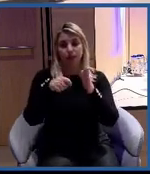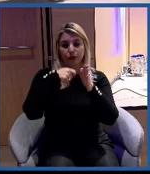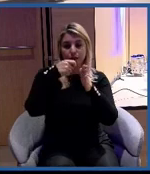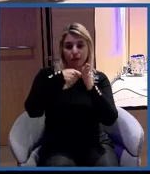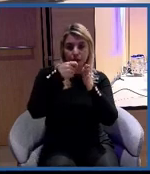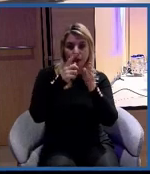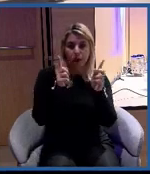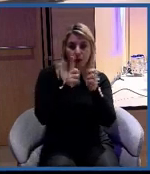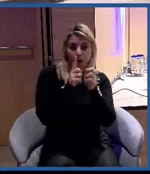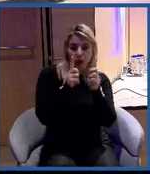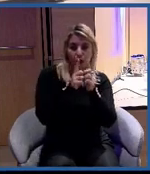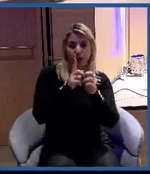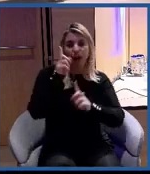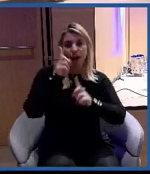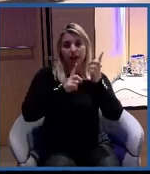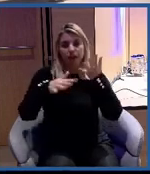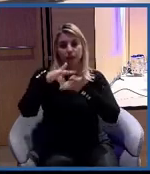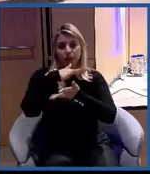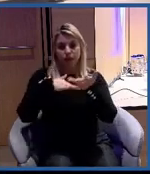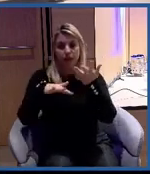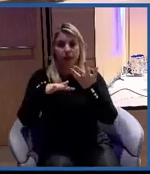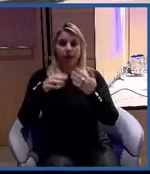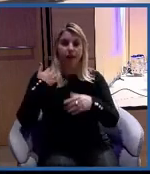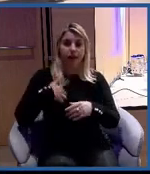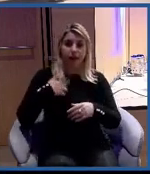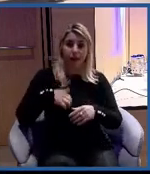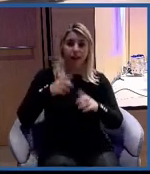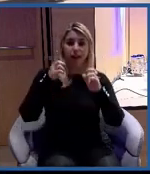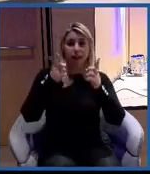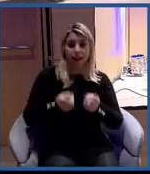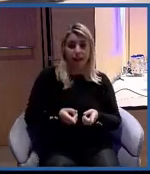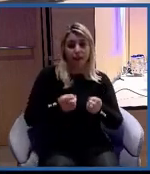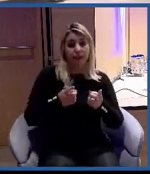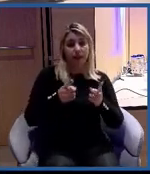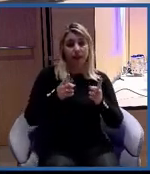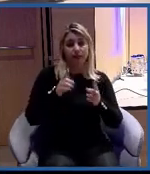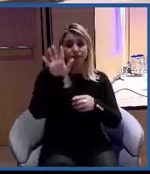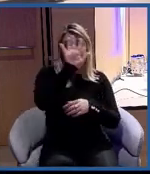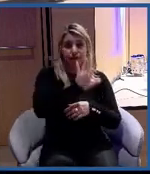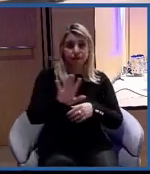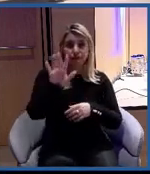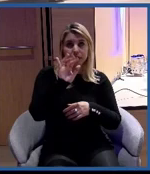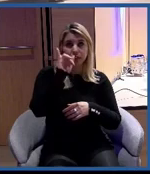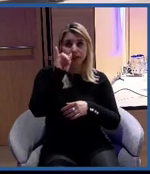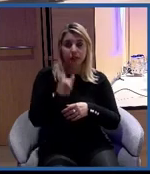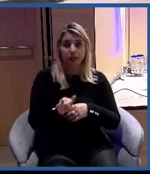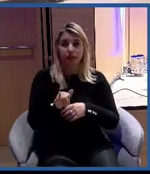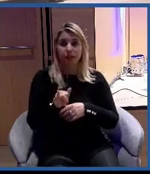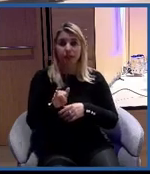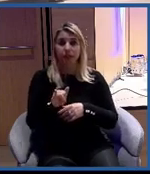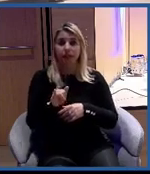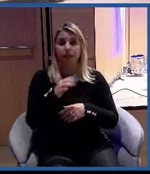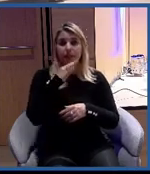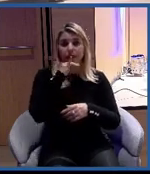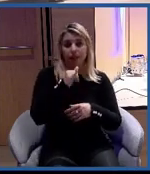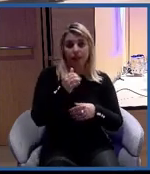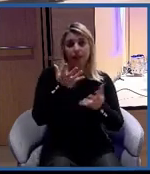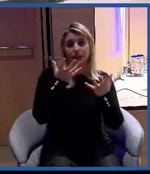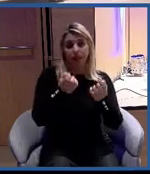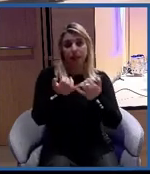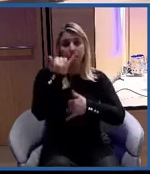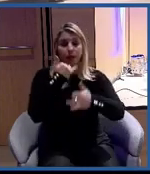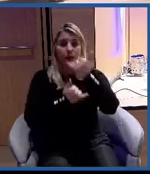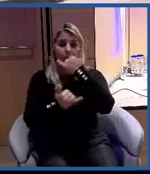algo que nos pasa mucho en Argentina pero creo que pasa en toda la región hoy en día si una una se quiere informar